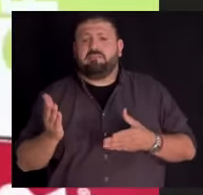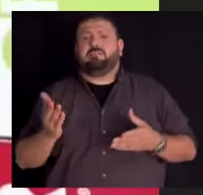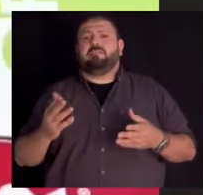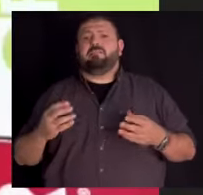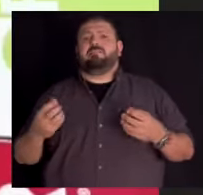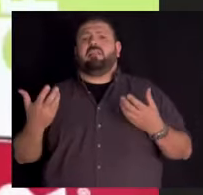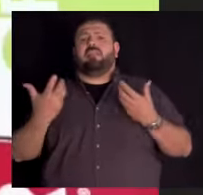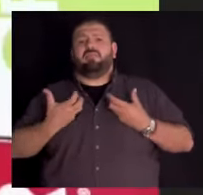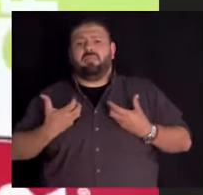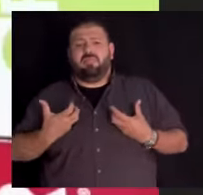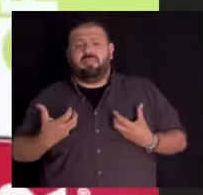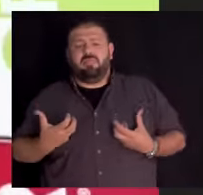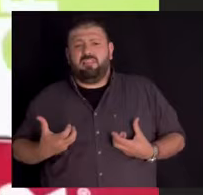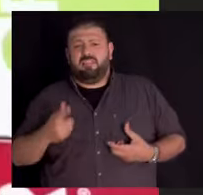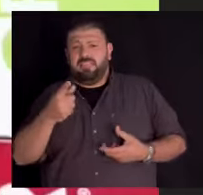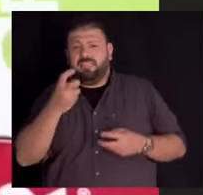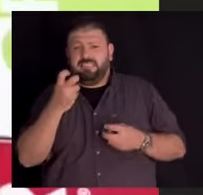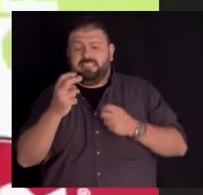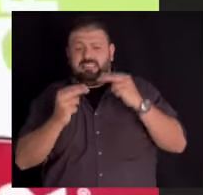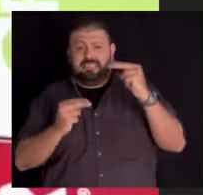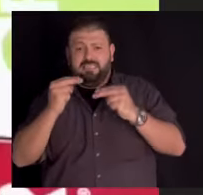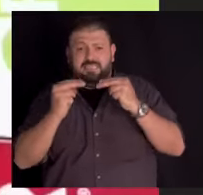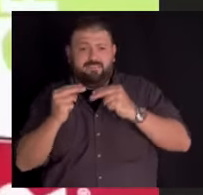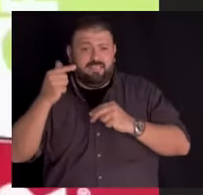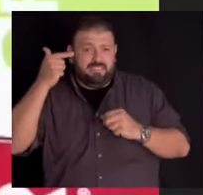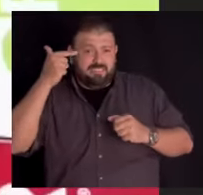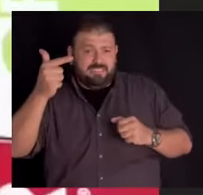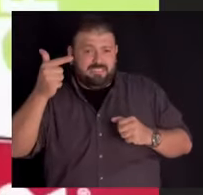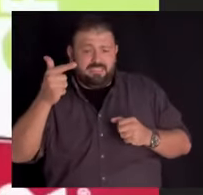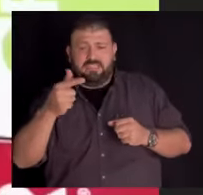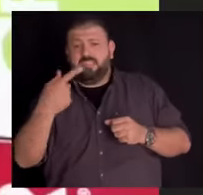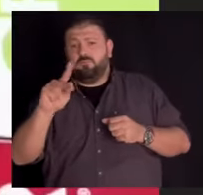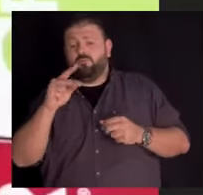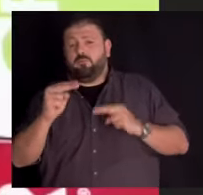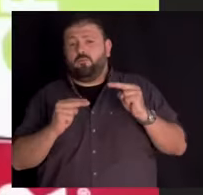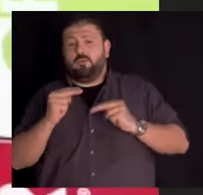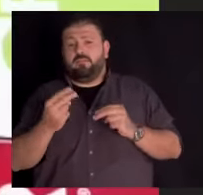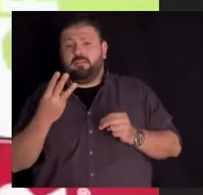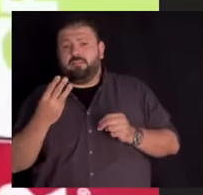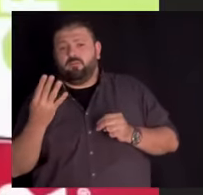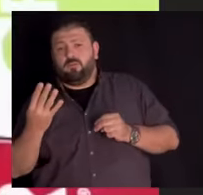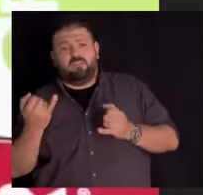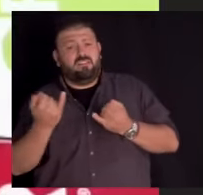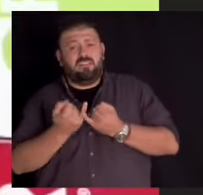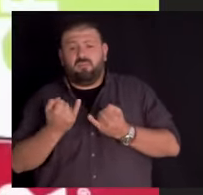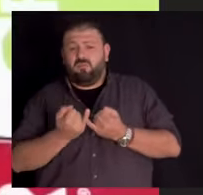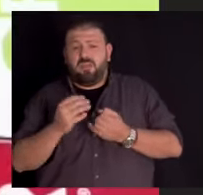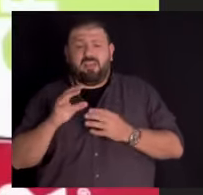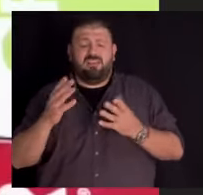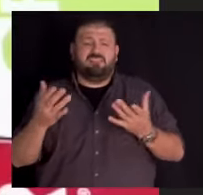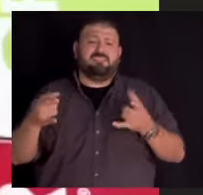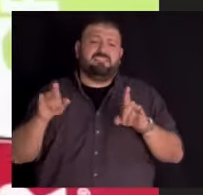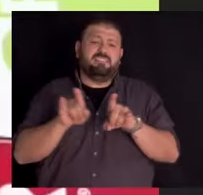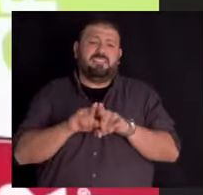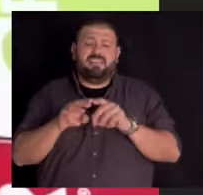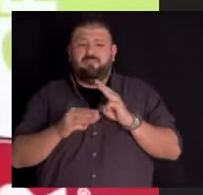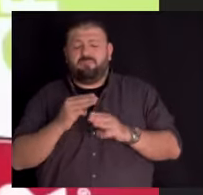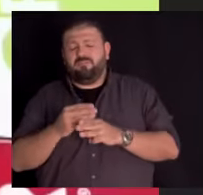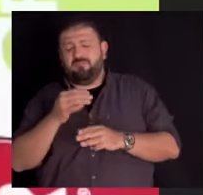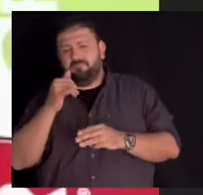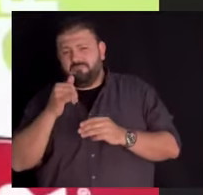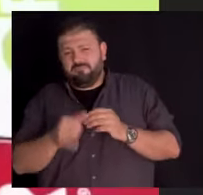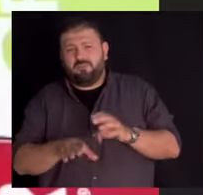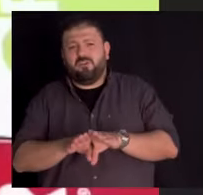pero tu nivel energético es 3, 4. Ocurre exactamente lo mismo, se te cierra el mundo y dices, wow, no hay trabajo, no